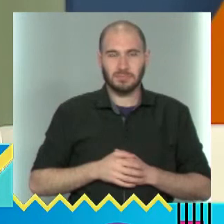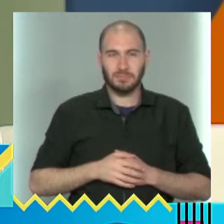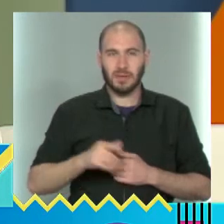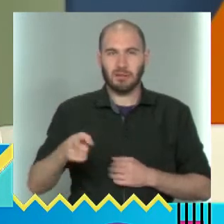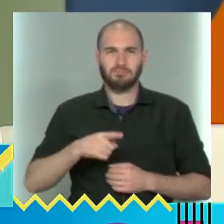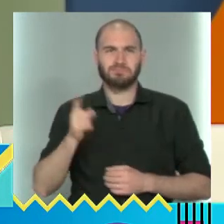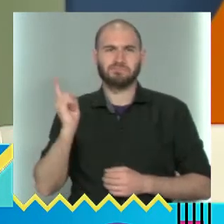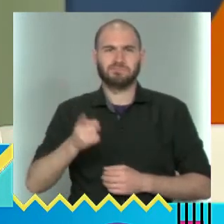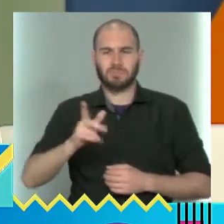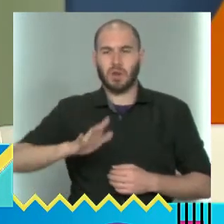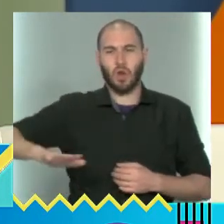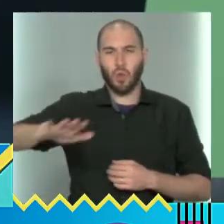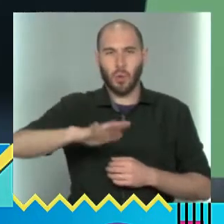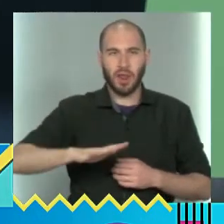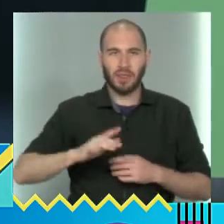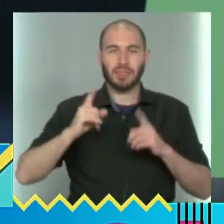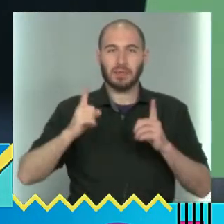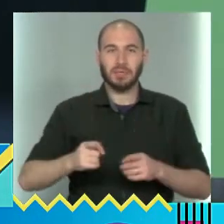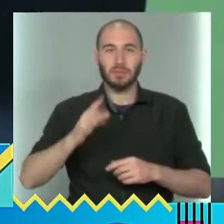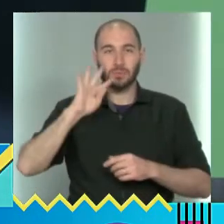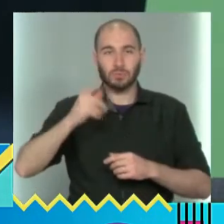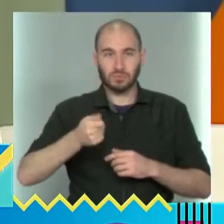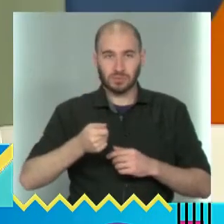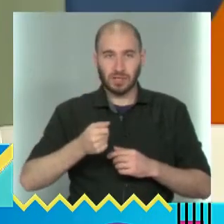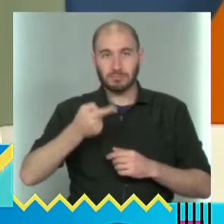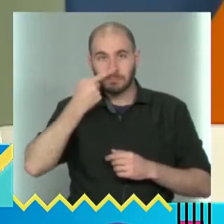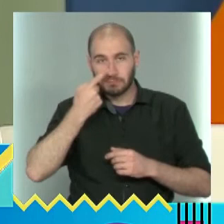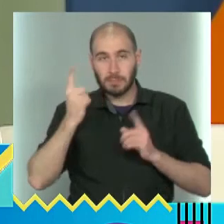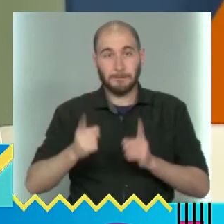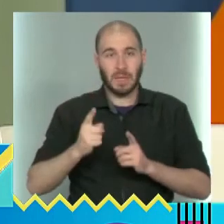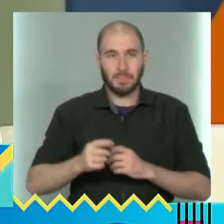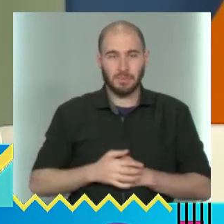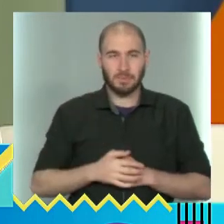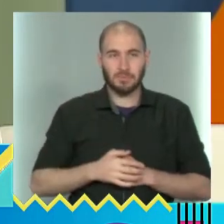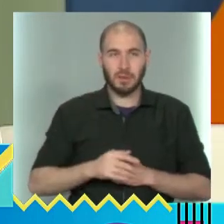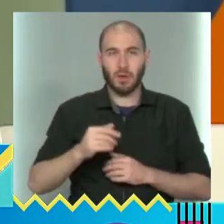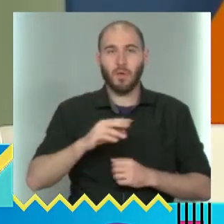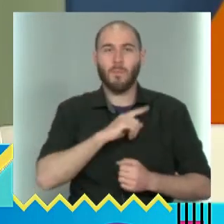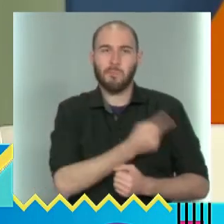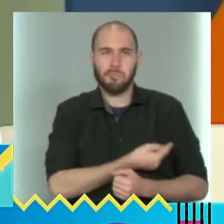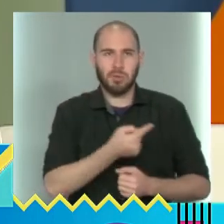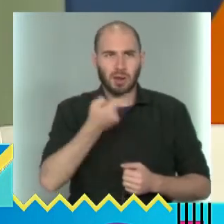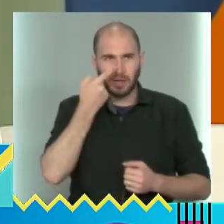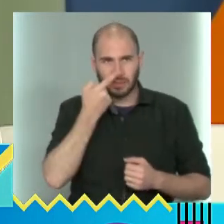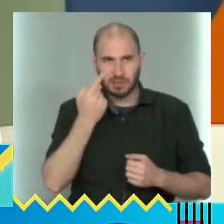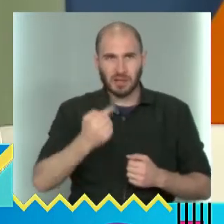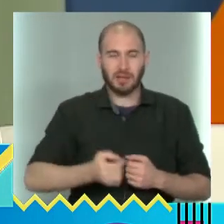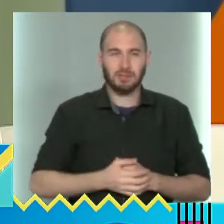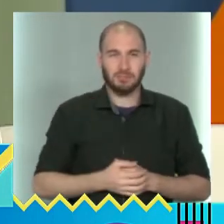que domina esa zona, igual que Rusia tiene los mismos intereses. No es que ninguna de las potencias tengan intereses